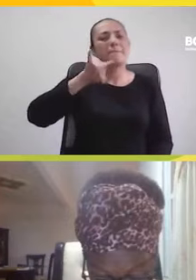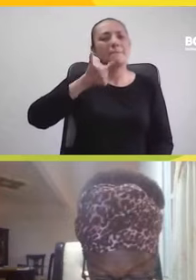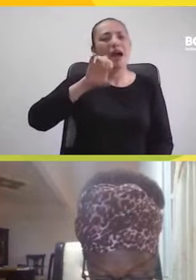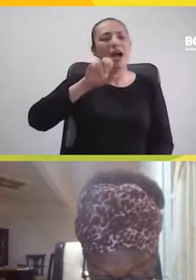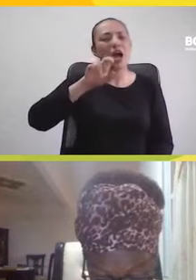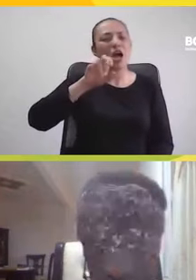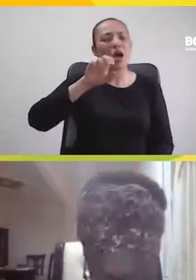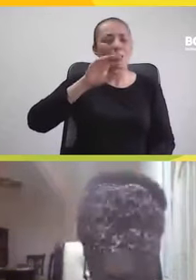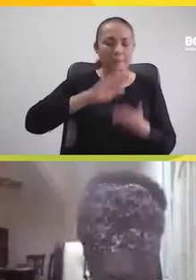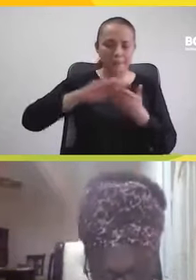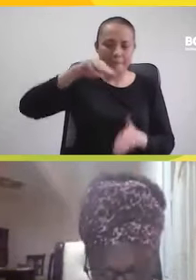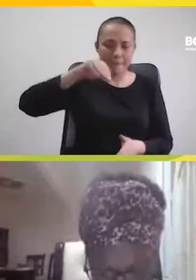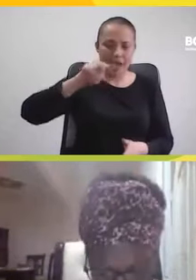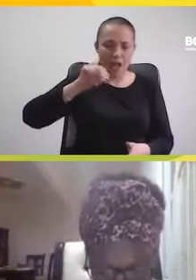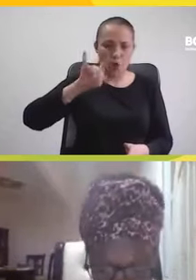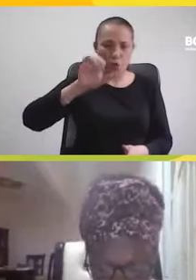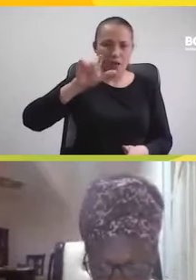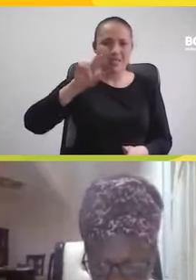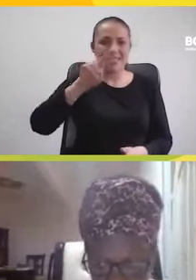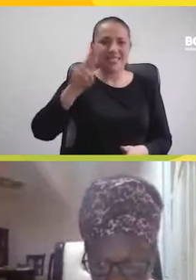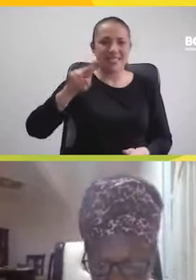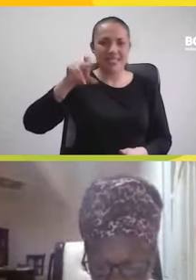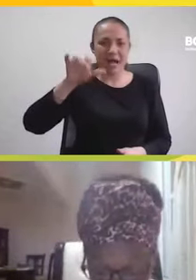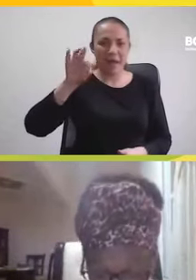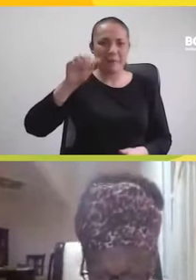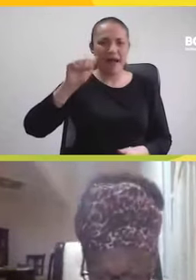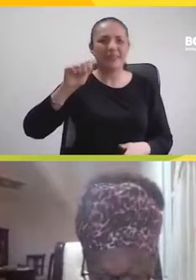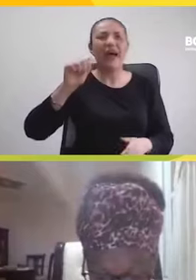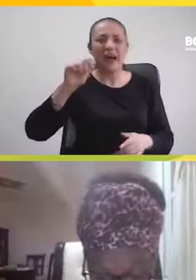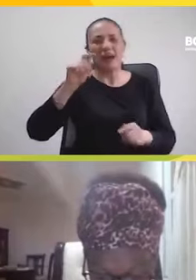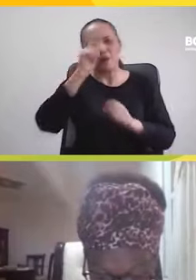hicieron muchas actividades desde IDARTE,